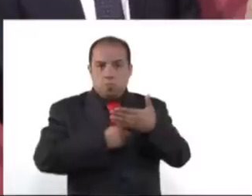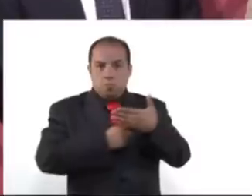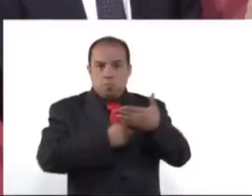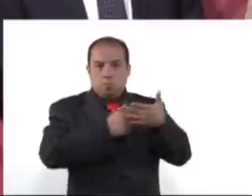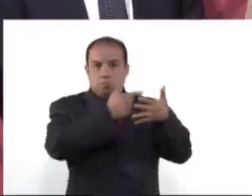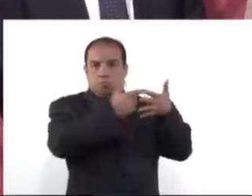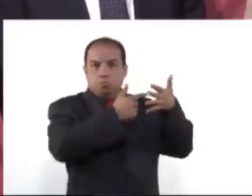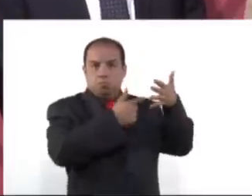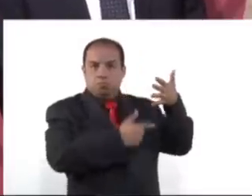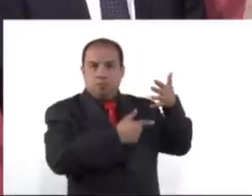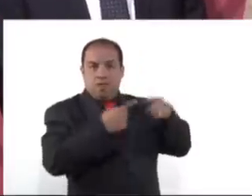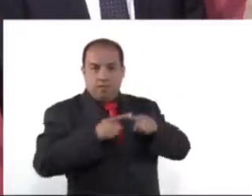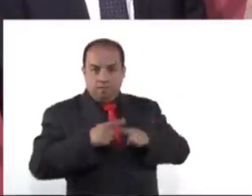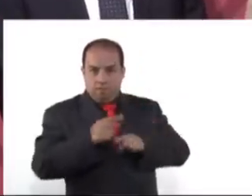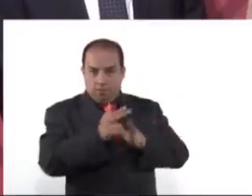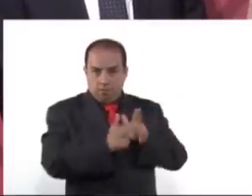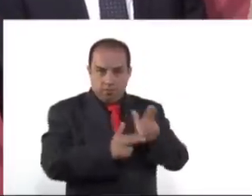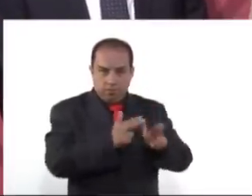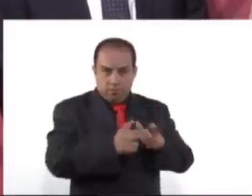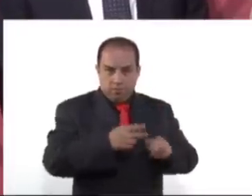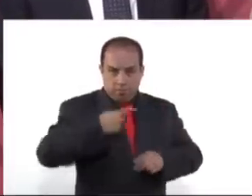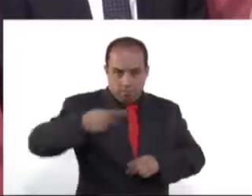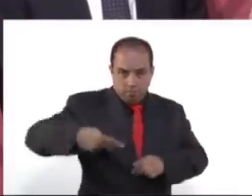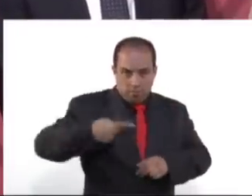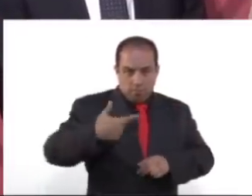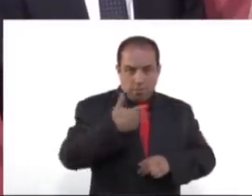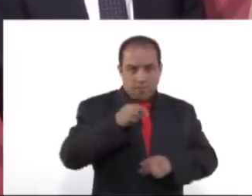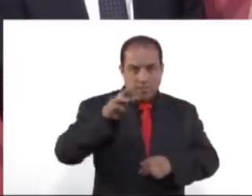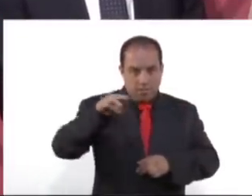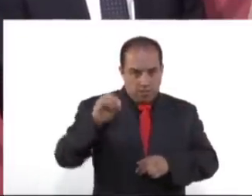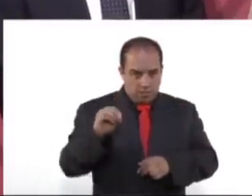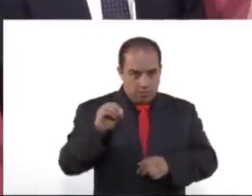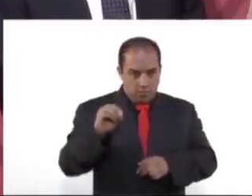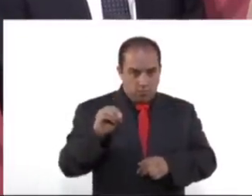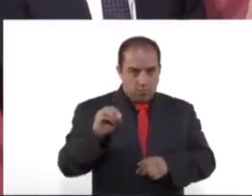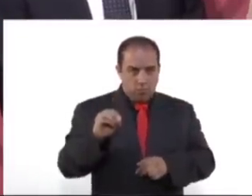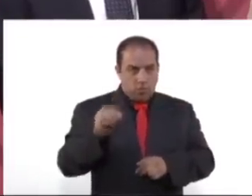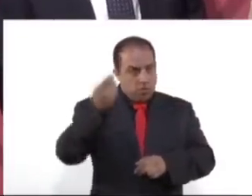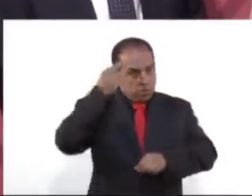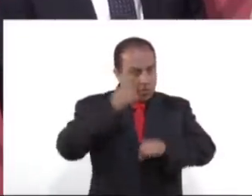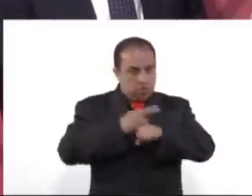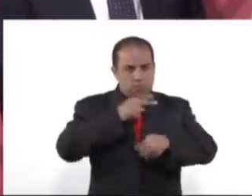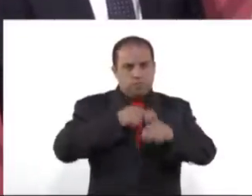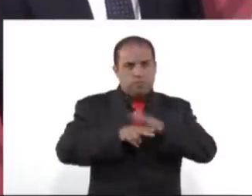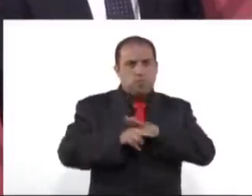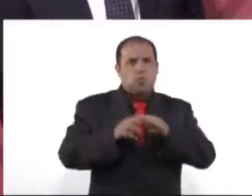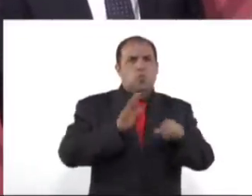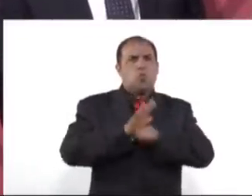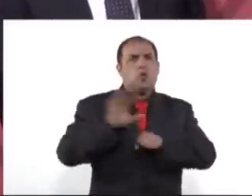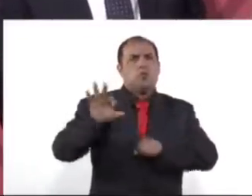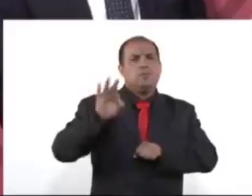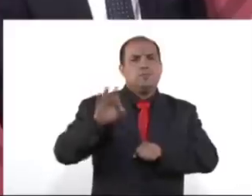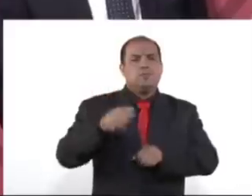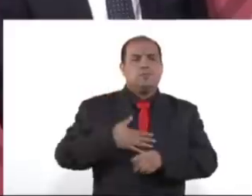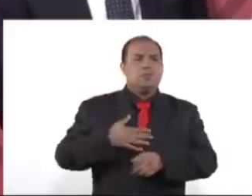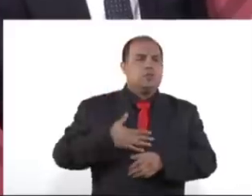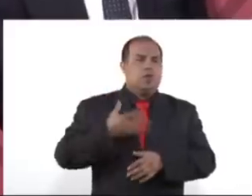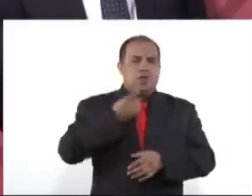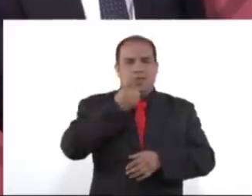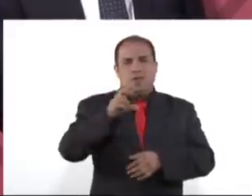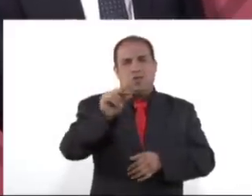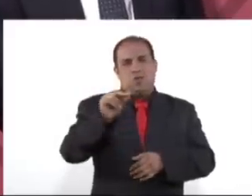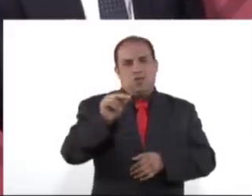distintos trenes Me preguntó Guillermo Calderón Director del metro Que Cuál escogía Y yo dije No, tienen que